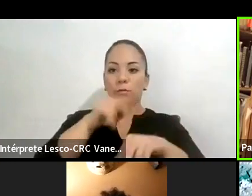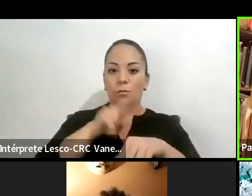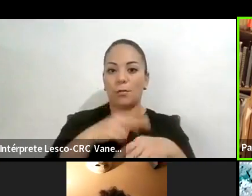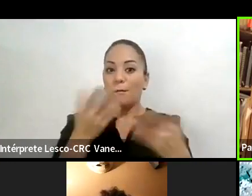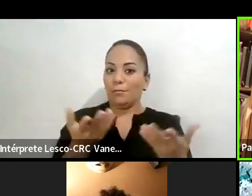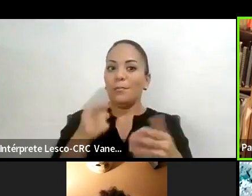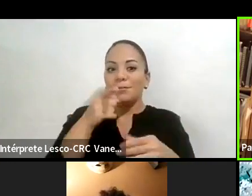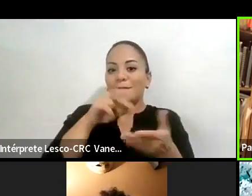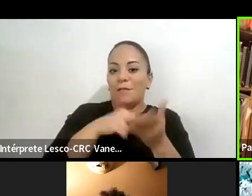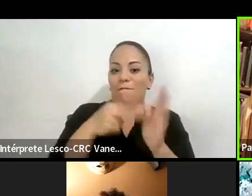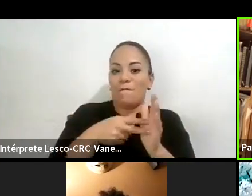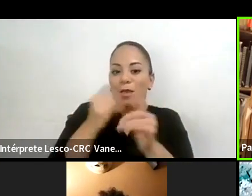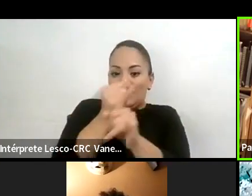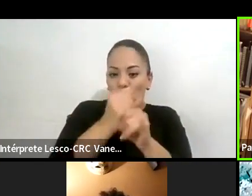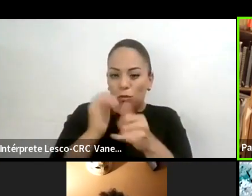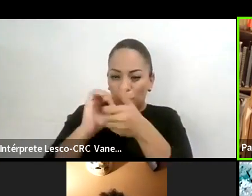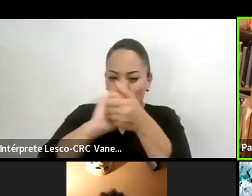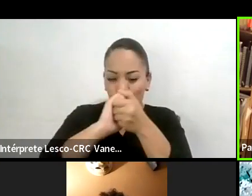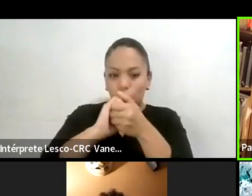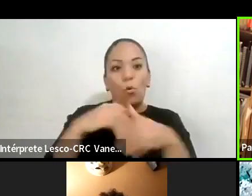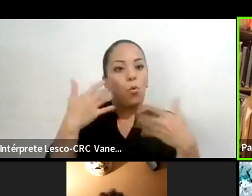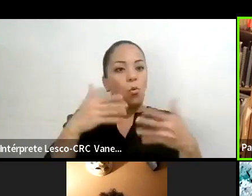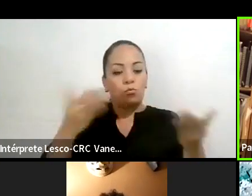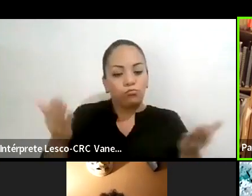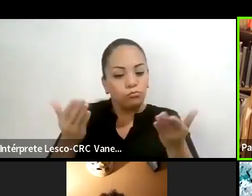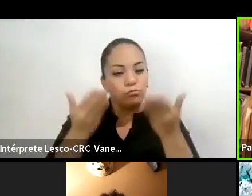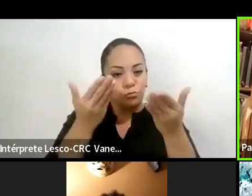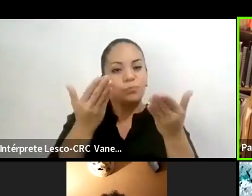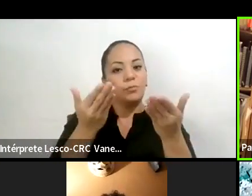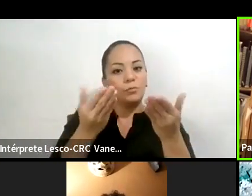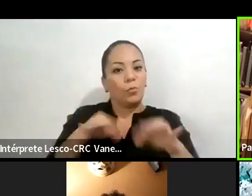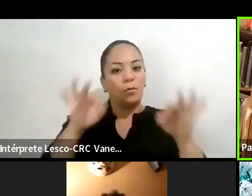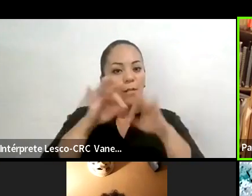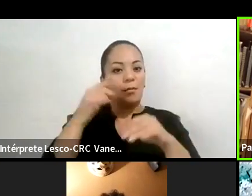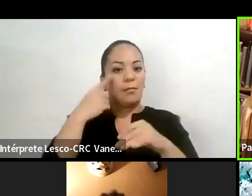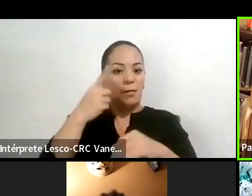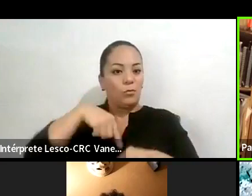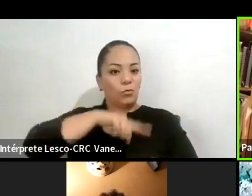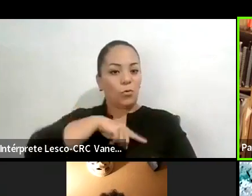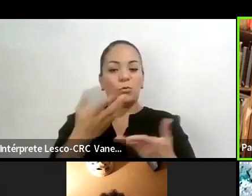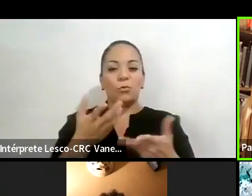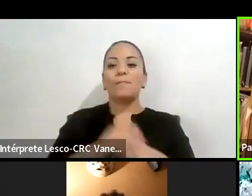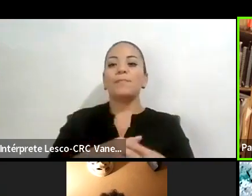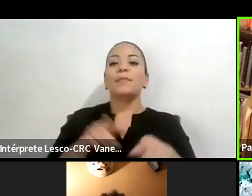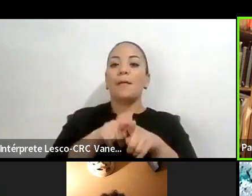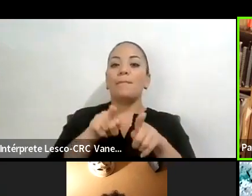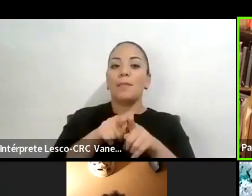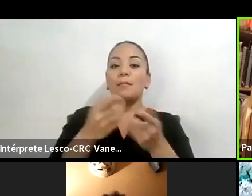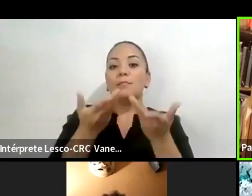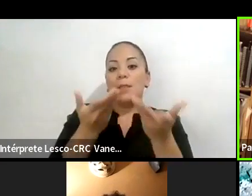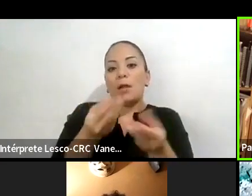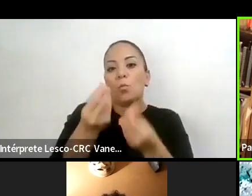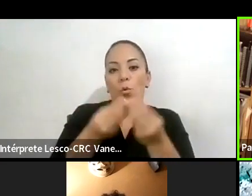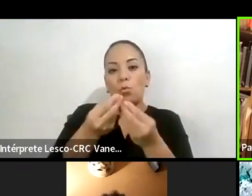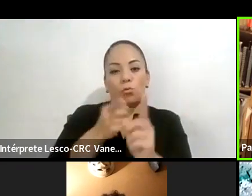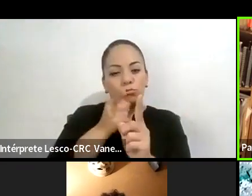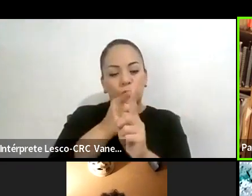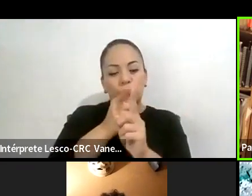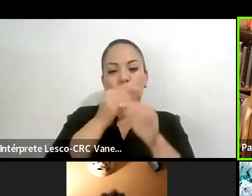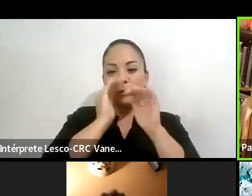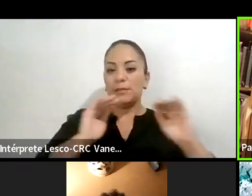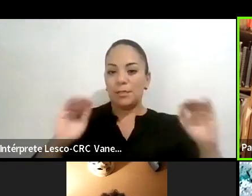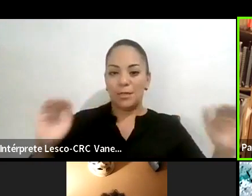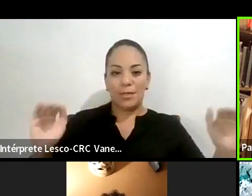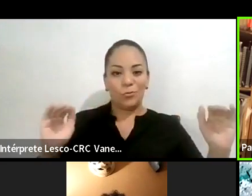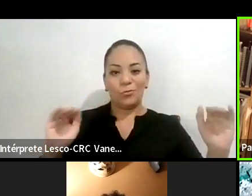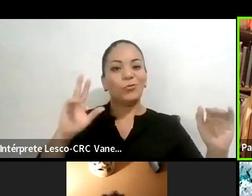mucho sentido a lo que nosotros estamos haciendo en este momento, dirigirnos también a la niñez, que no siempre salen productos